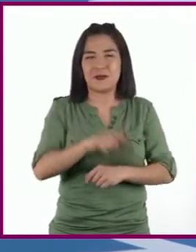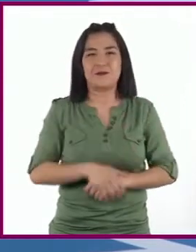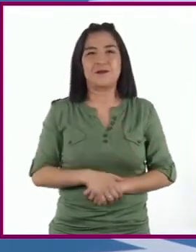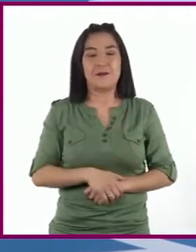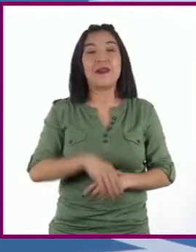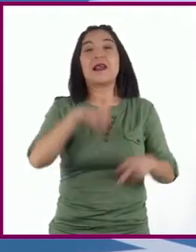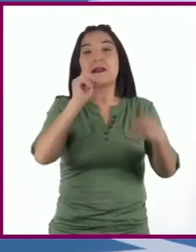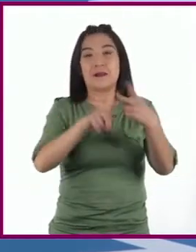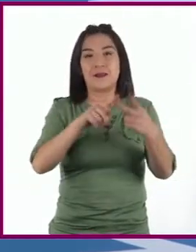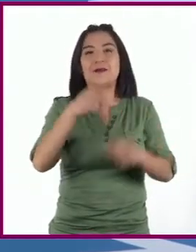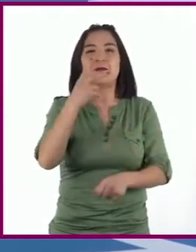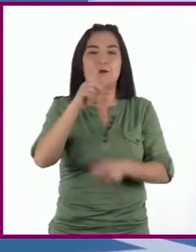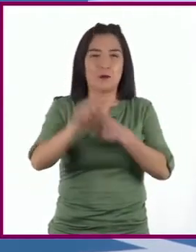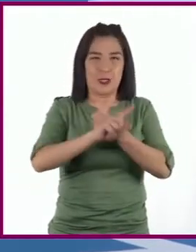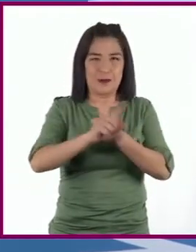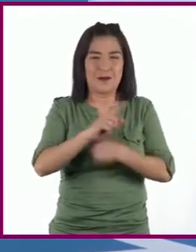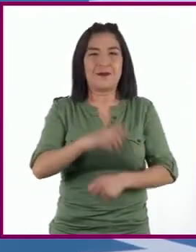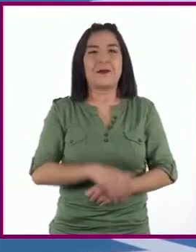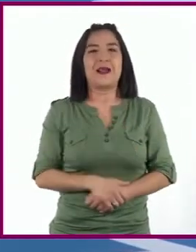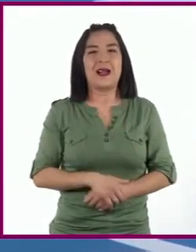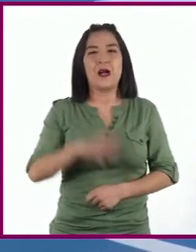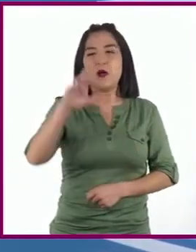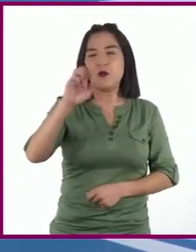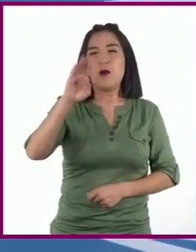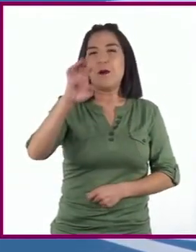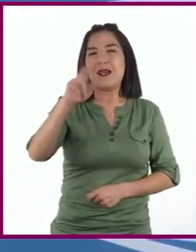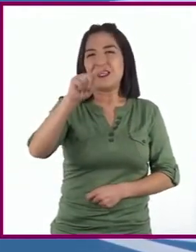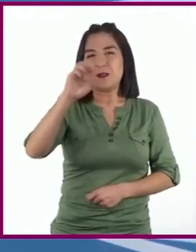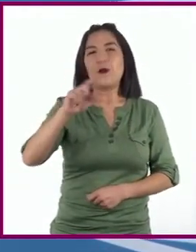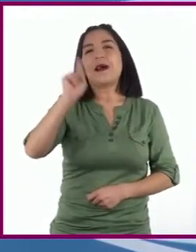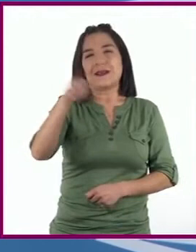Situación 2. Don Roberto es un albañil